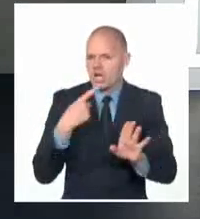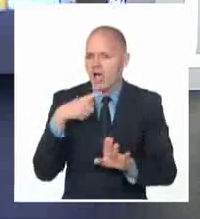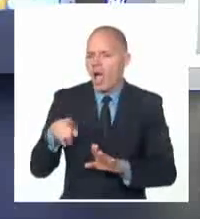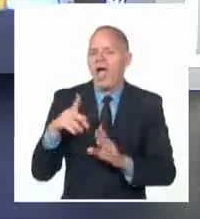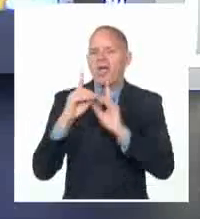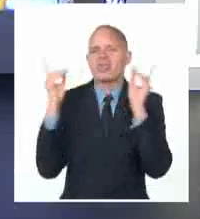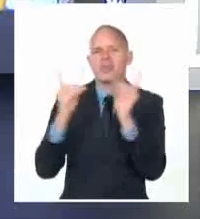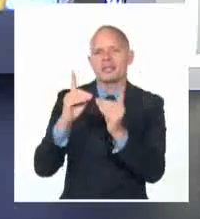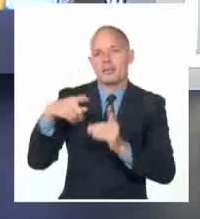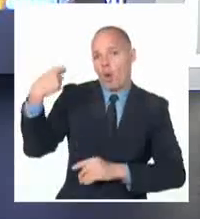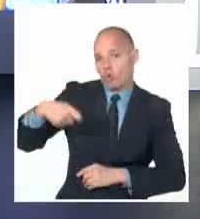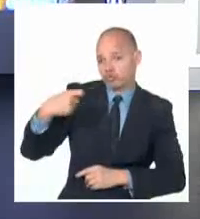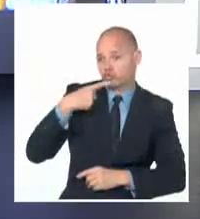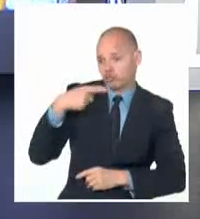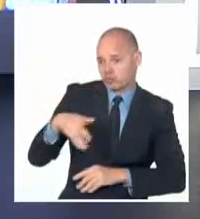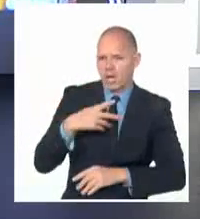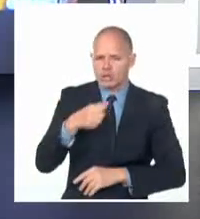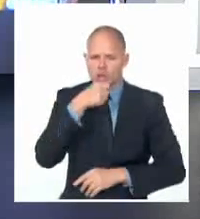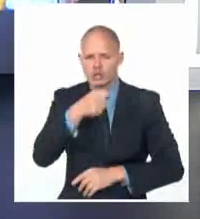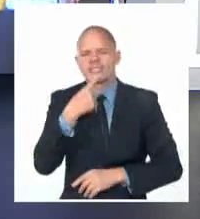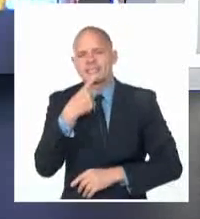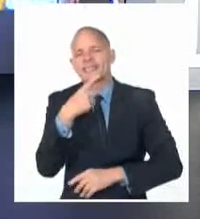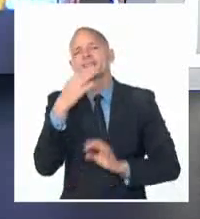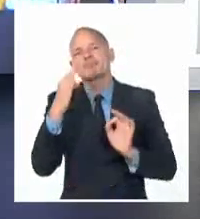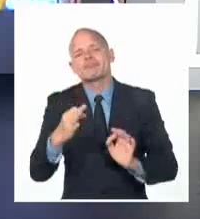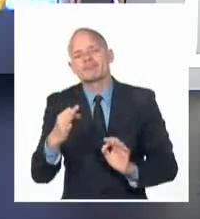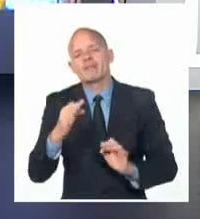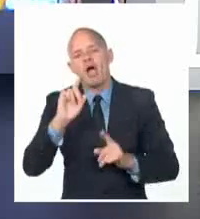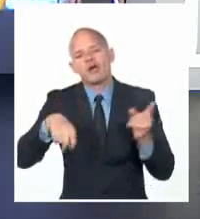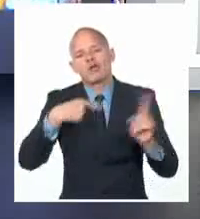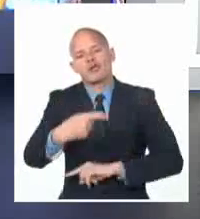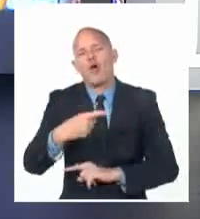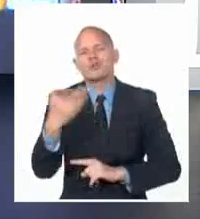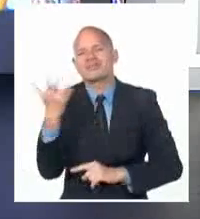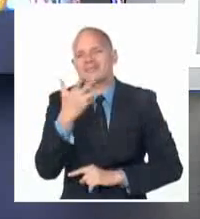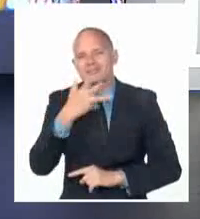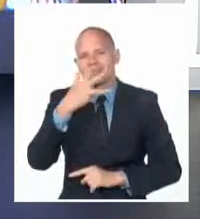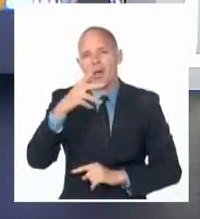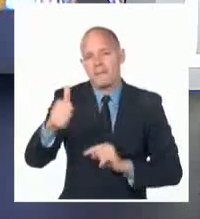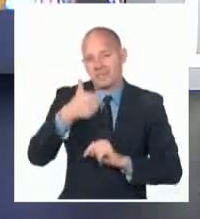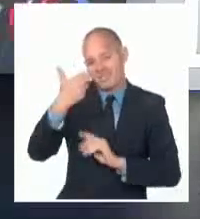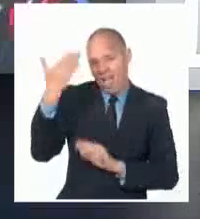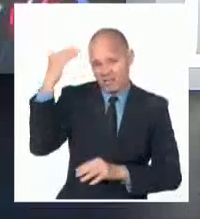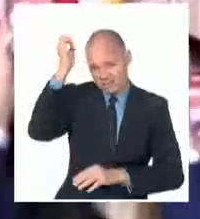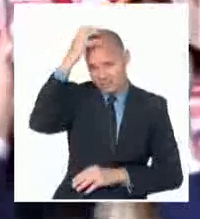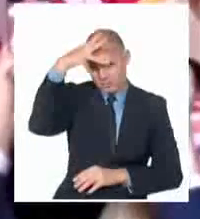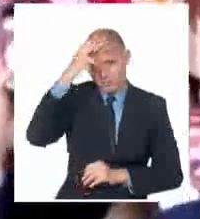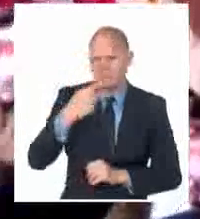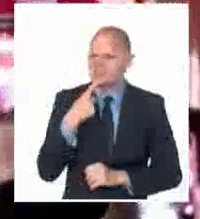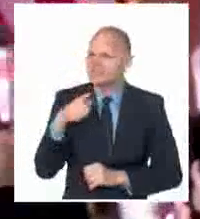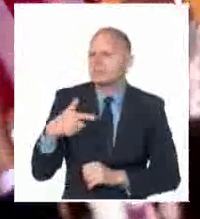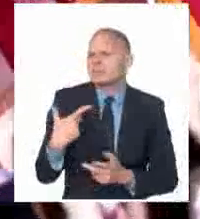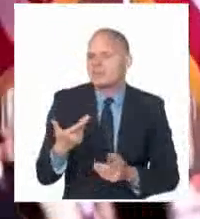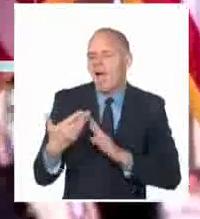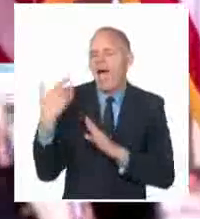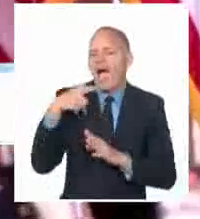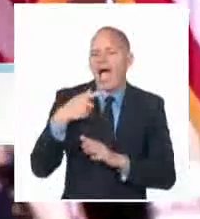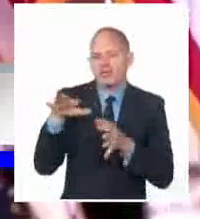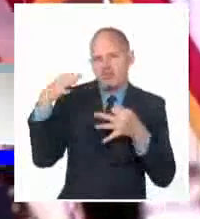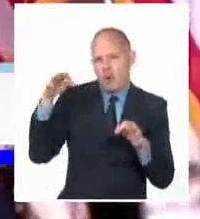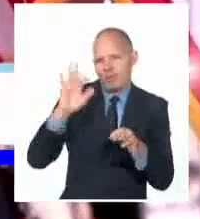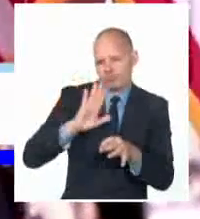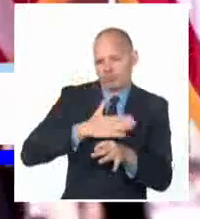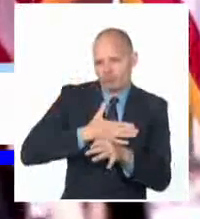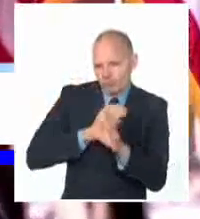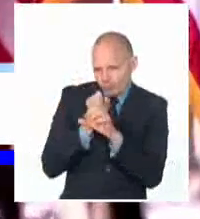contra el expresidente Donald Trump, en lo que se le acusa de manejar de manera indebida documentos clasificados. El político se enfrenta